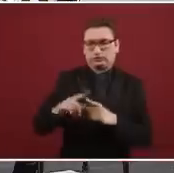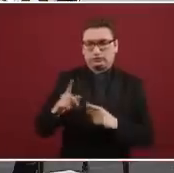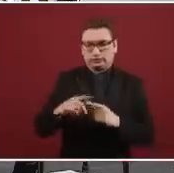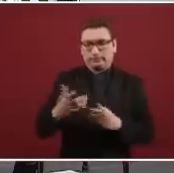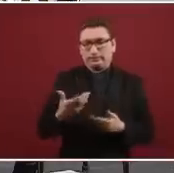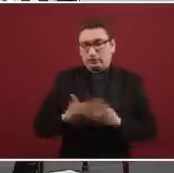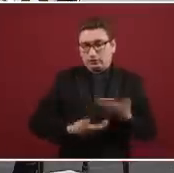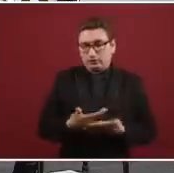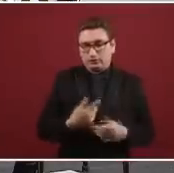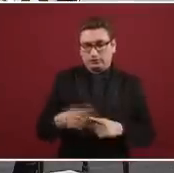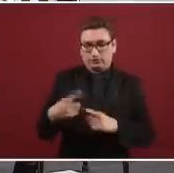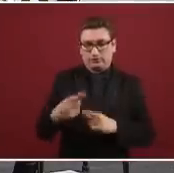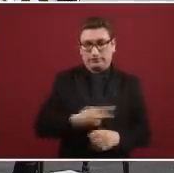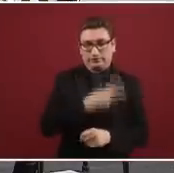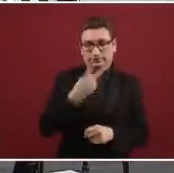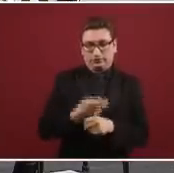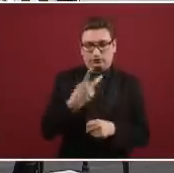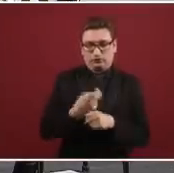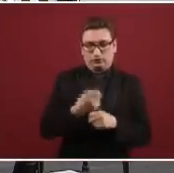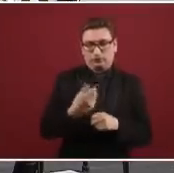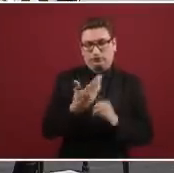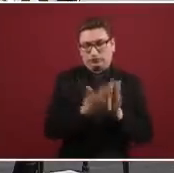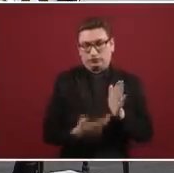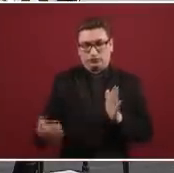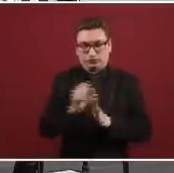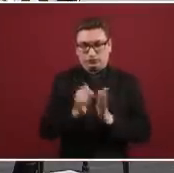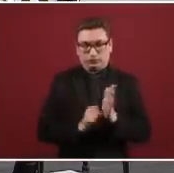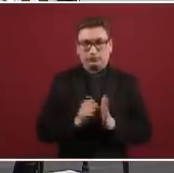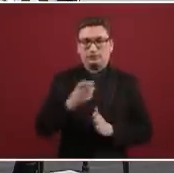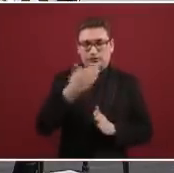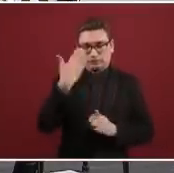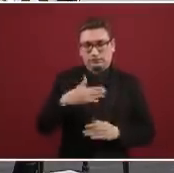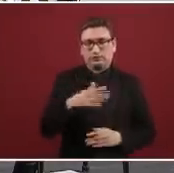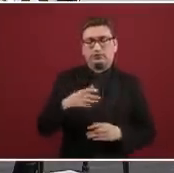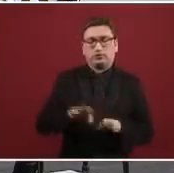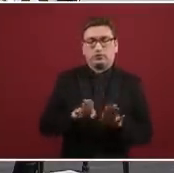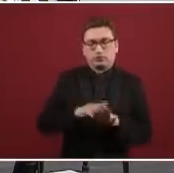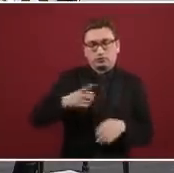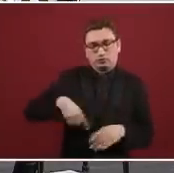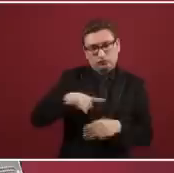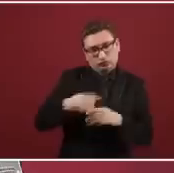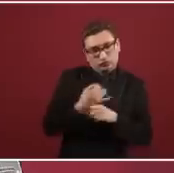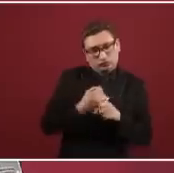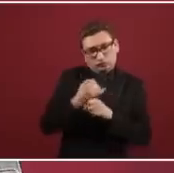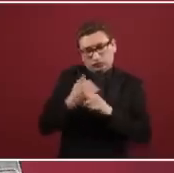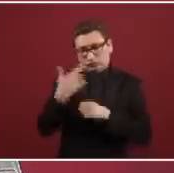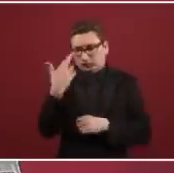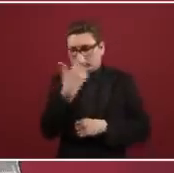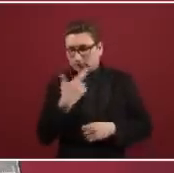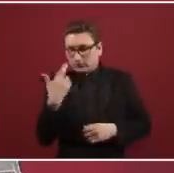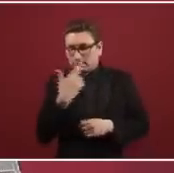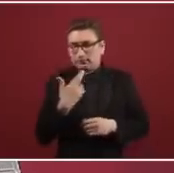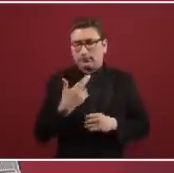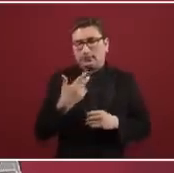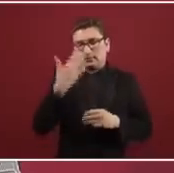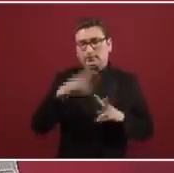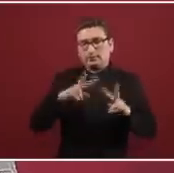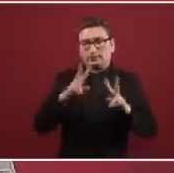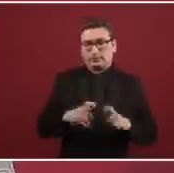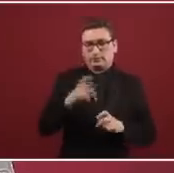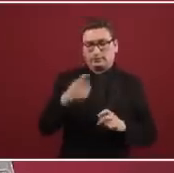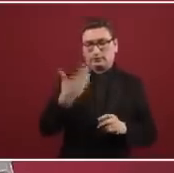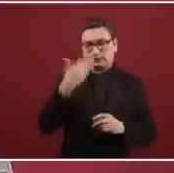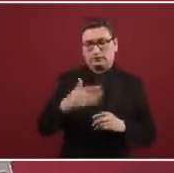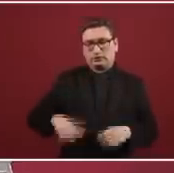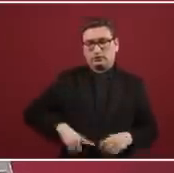viendo en este segundo semestre, ya con el tamiz de la cuarta transformación que enfoca en el empoderamiento